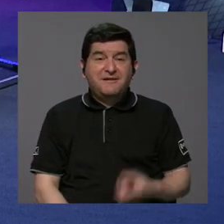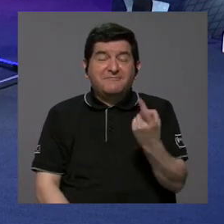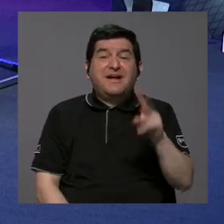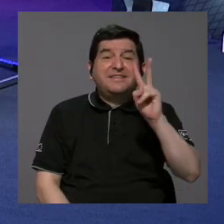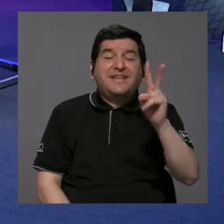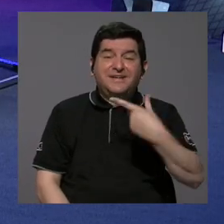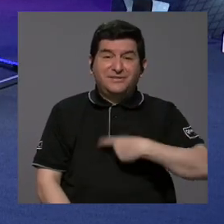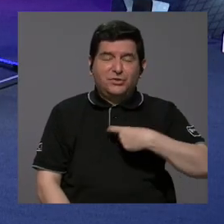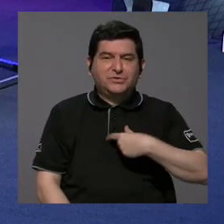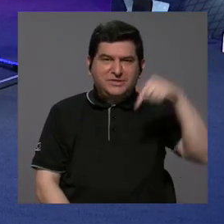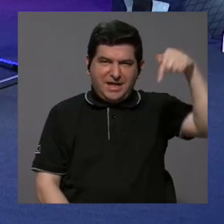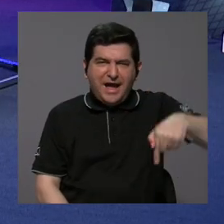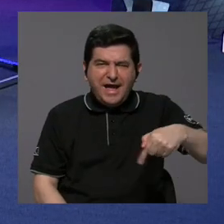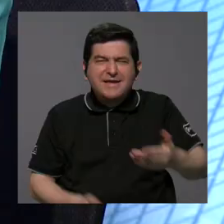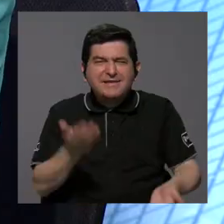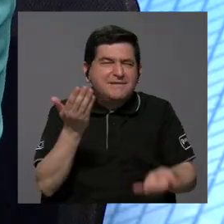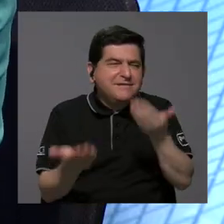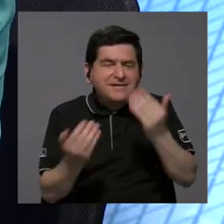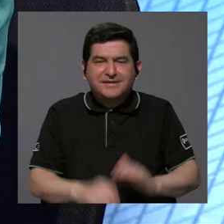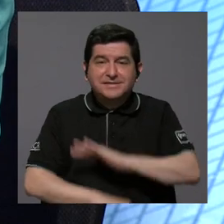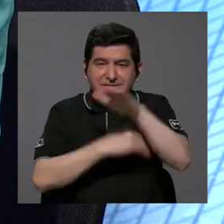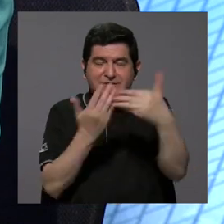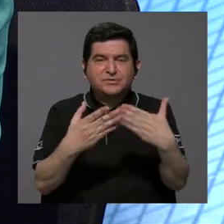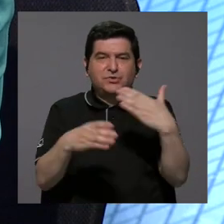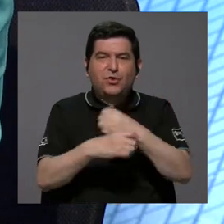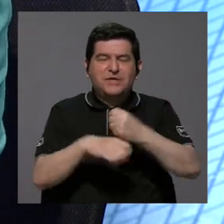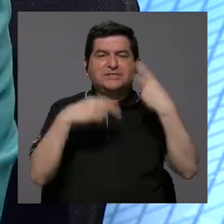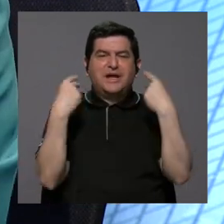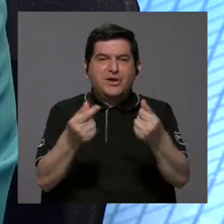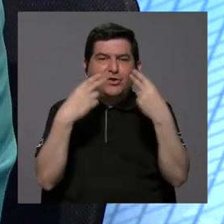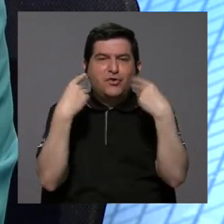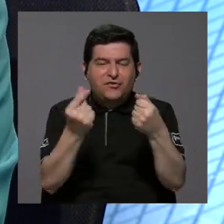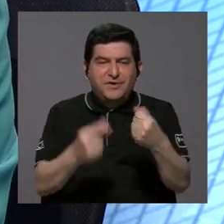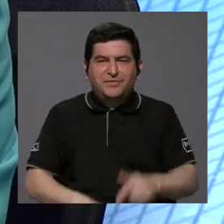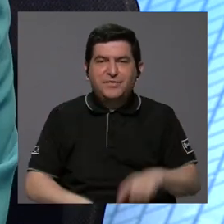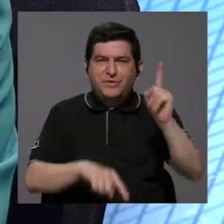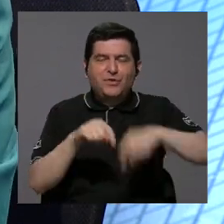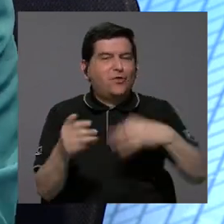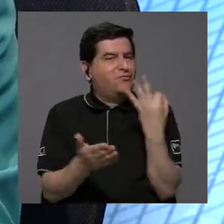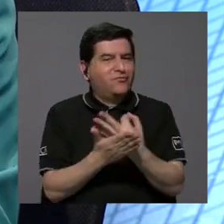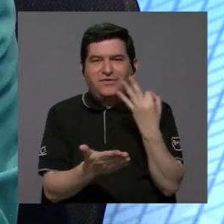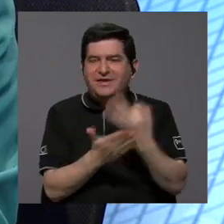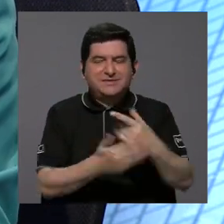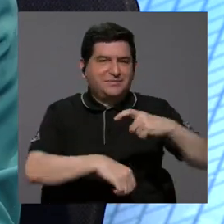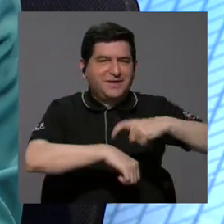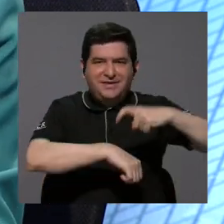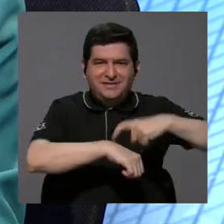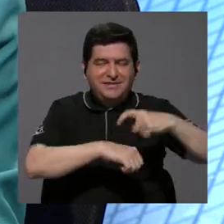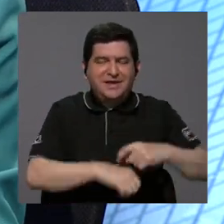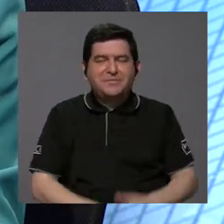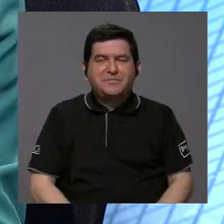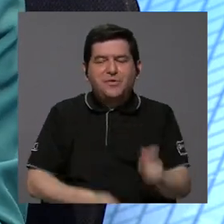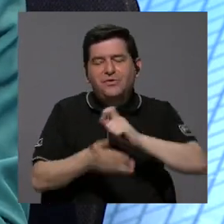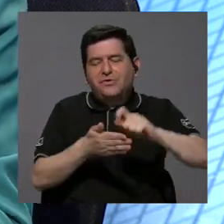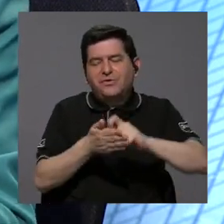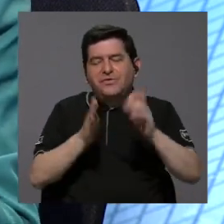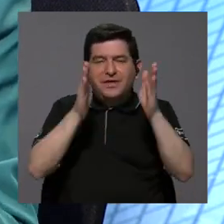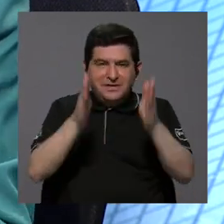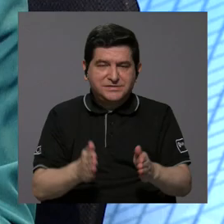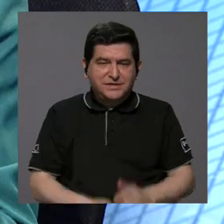pero siento que aquí todo hay que hacerlo muy rápido porque no podemos financiar el tiempo de los creadores